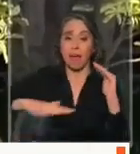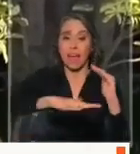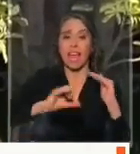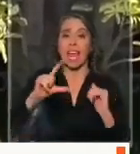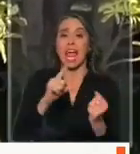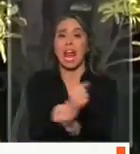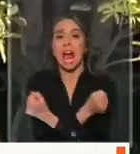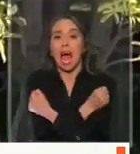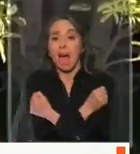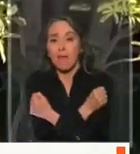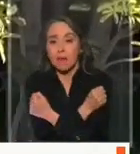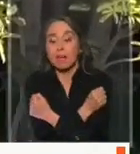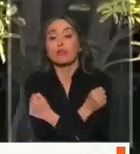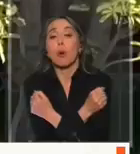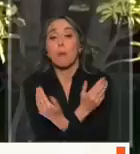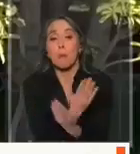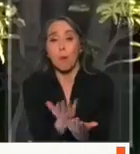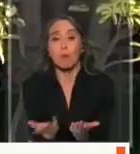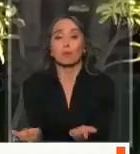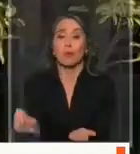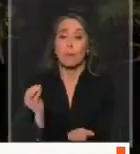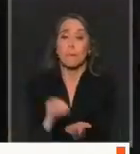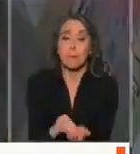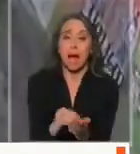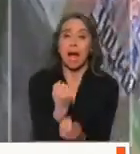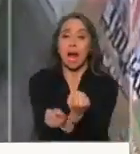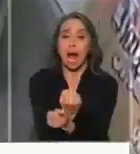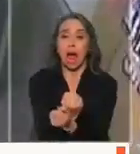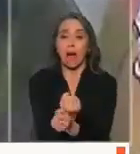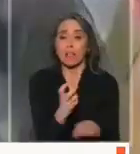Abrazo. Es por ello que hemos aumentado los patrullajes.